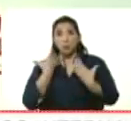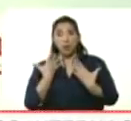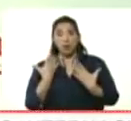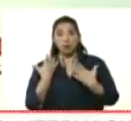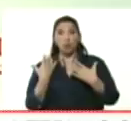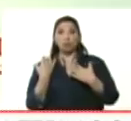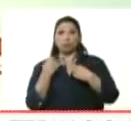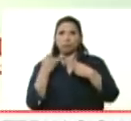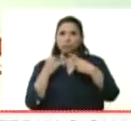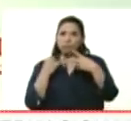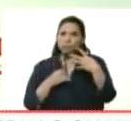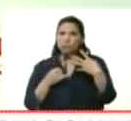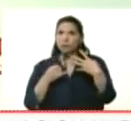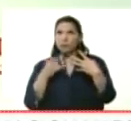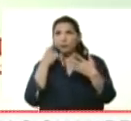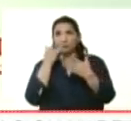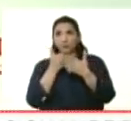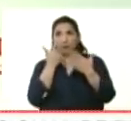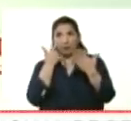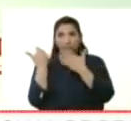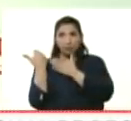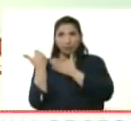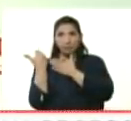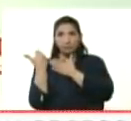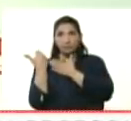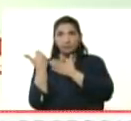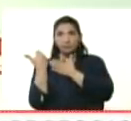además, fíjate, esto que está aquí, este